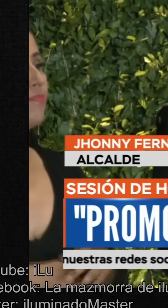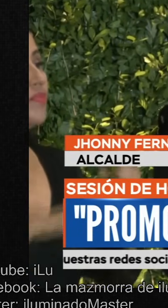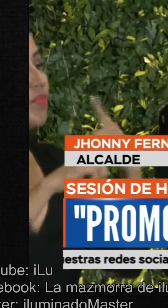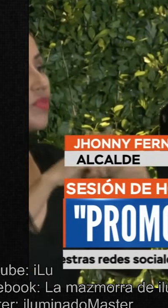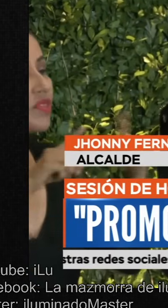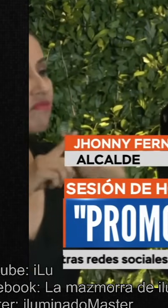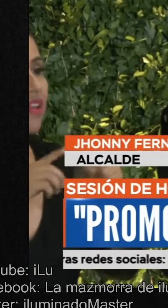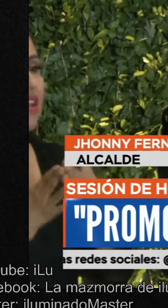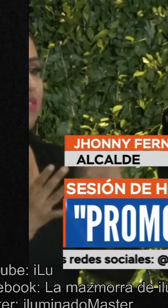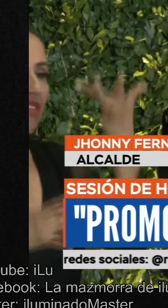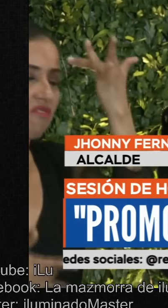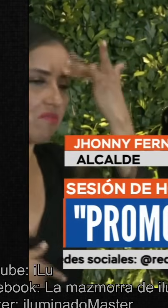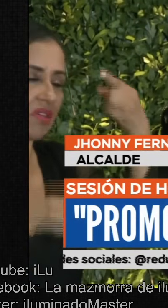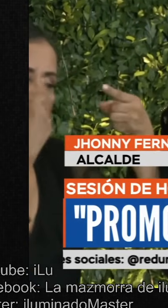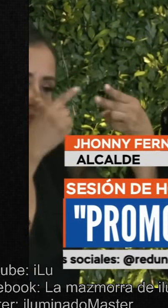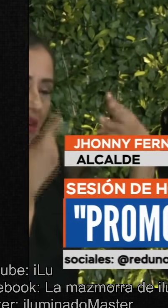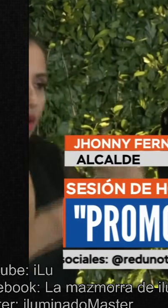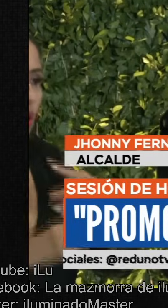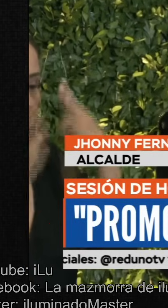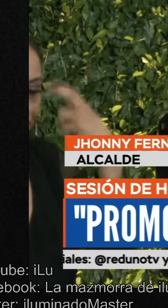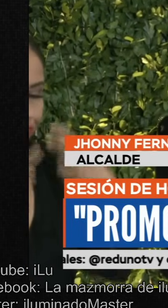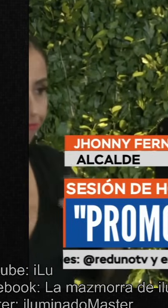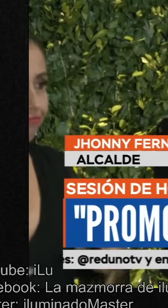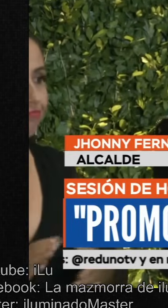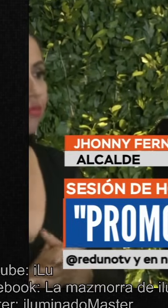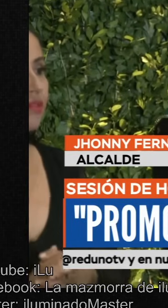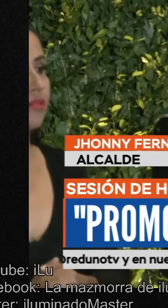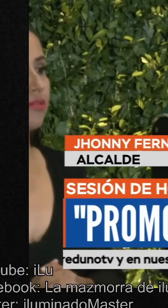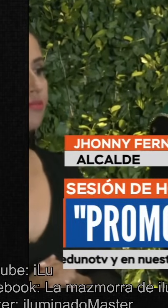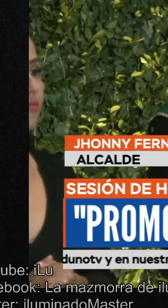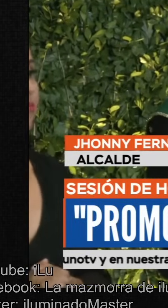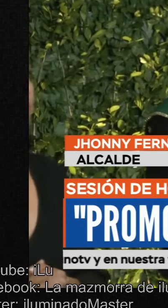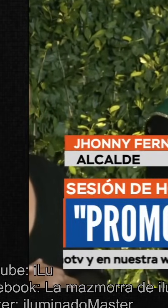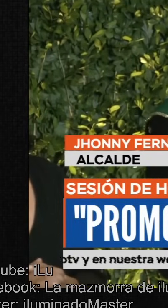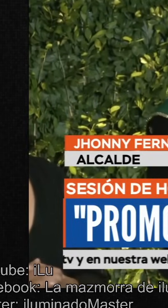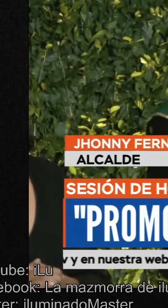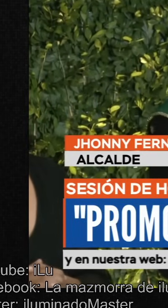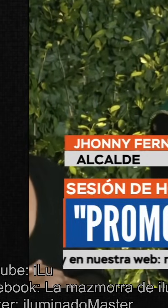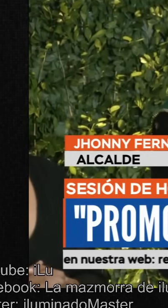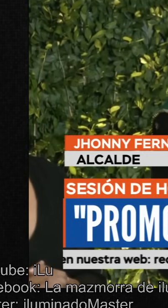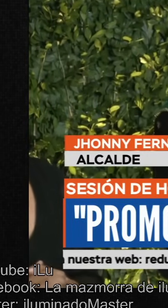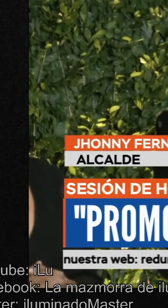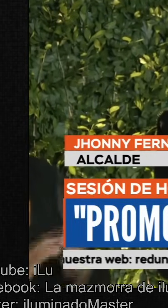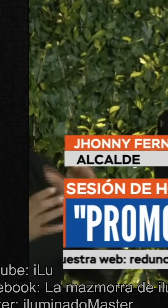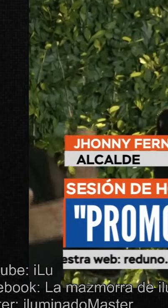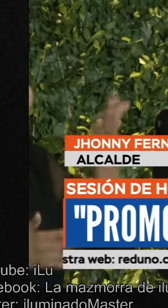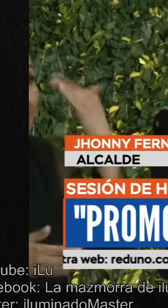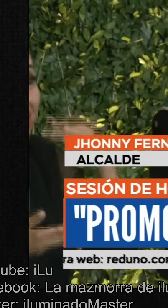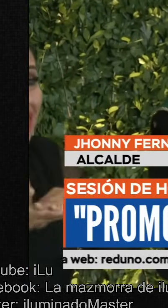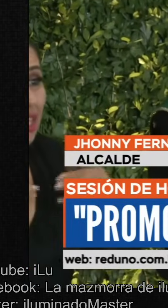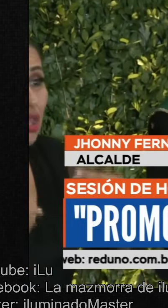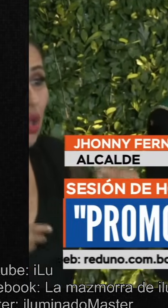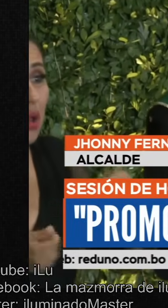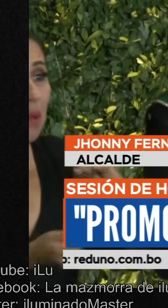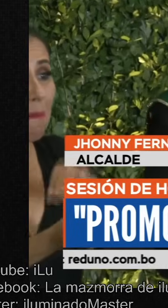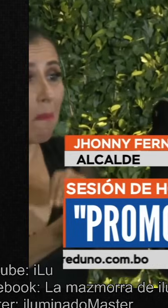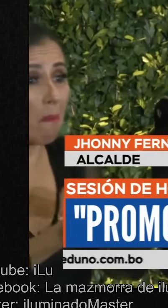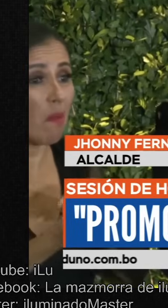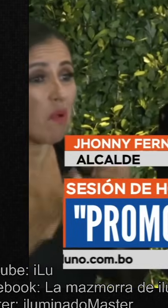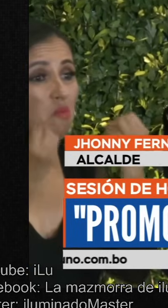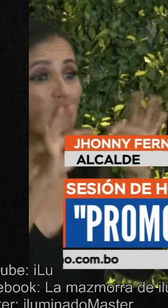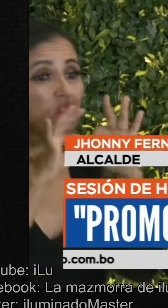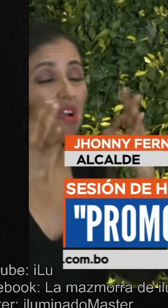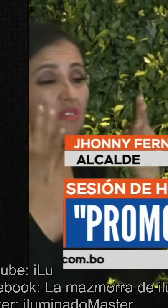diferentes patologías que se presentan. Pero también no había historial médico. Muchas